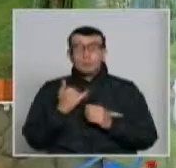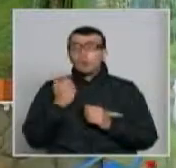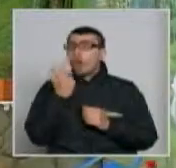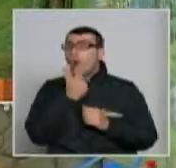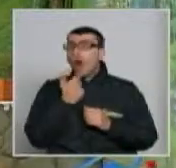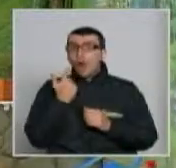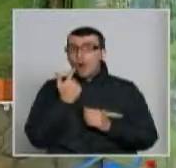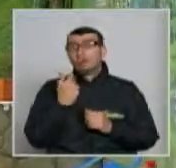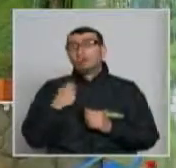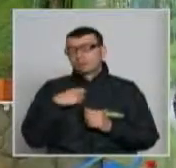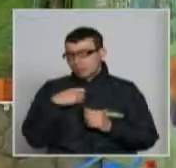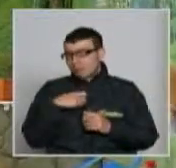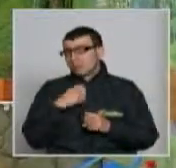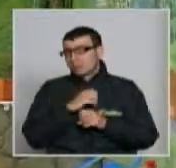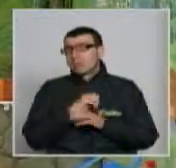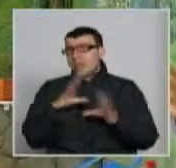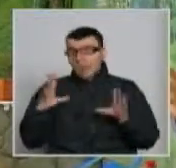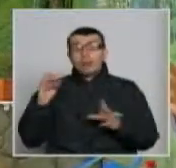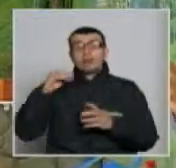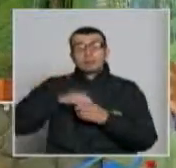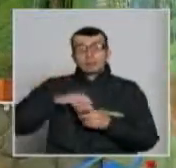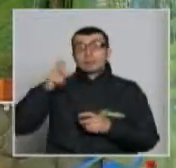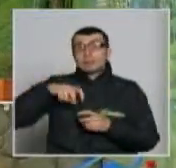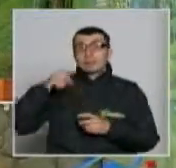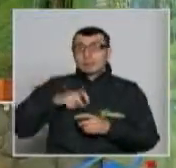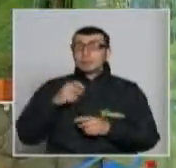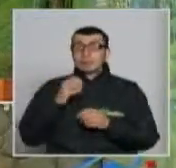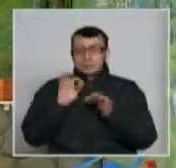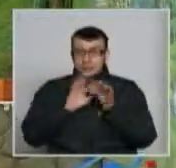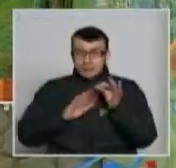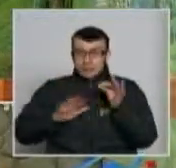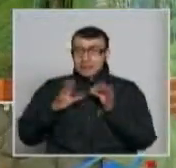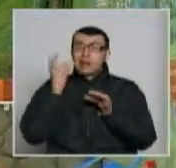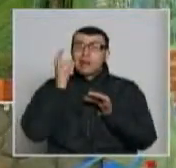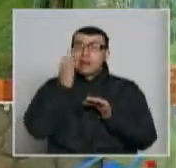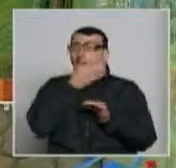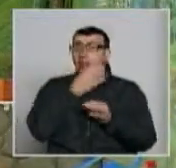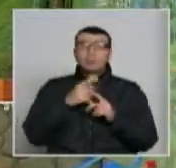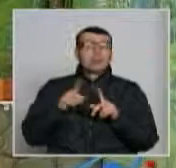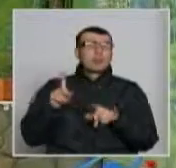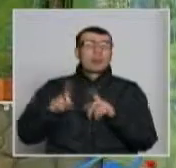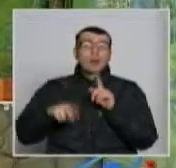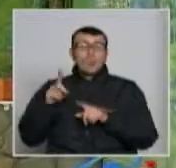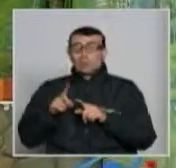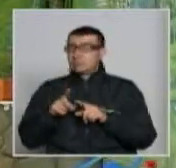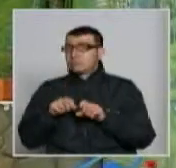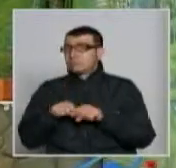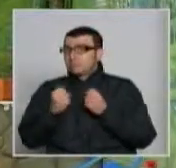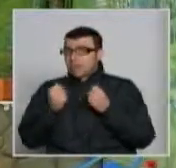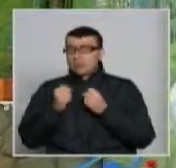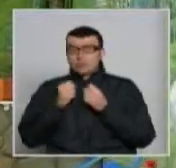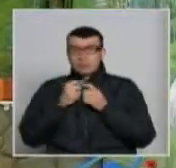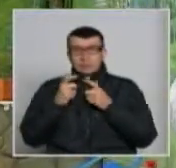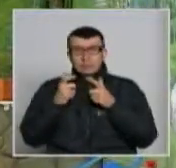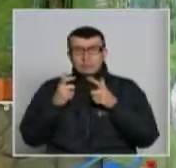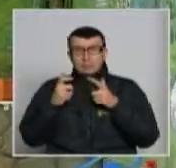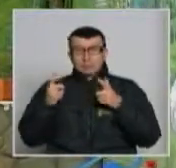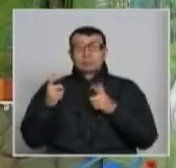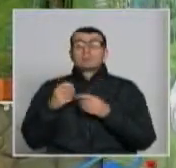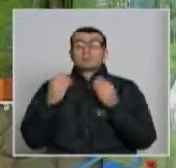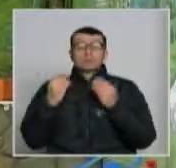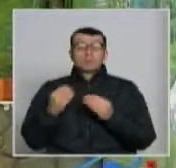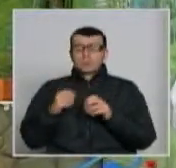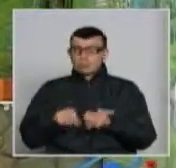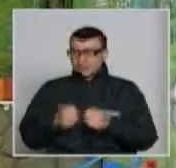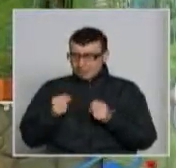de por sí tenemos que tener bacterias, pero muchas de ellas se convierten y se vuelven patológicas, se vuelven